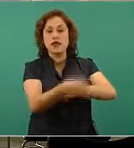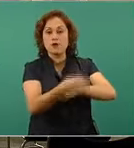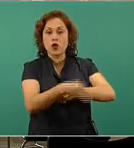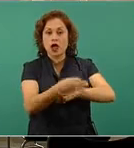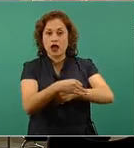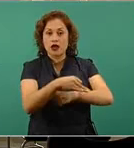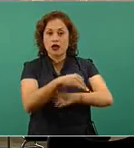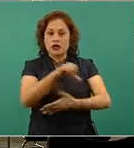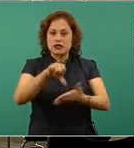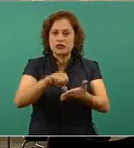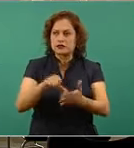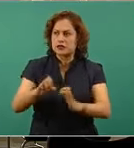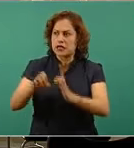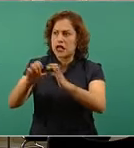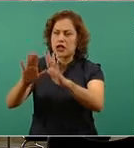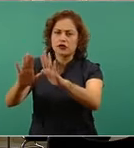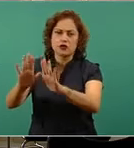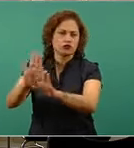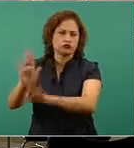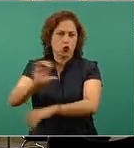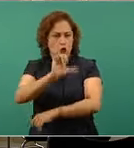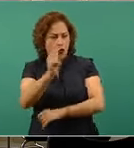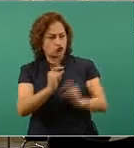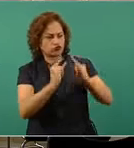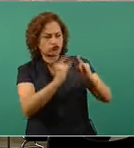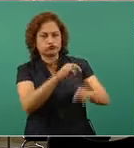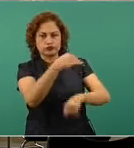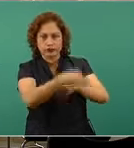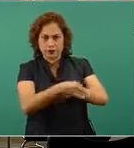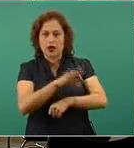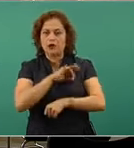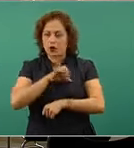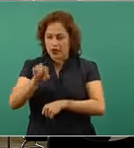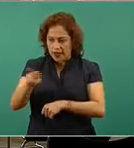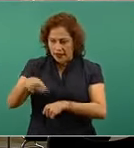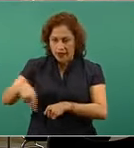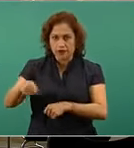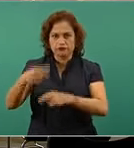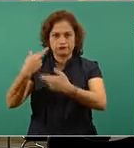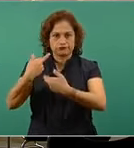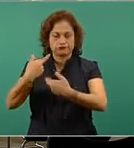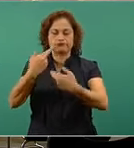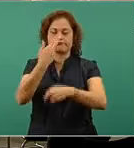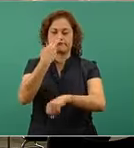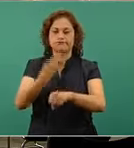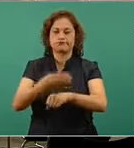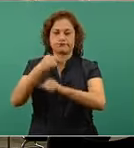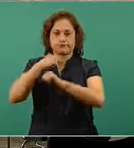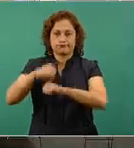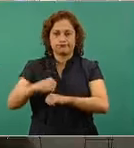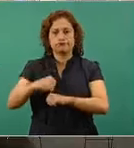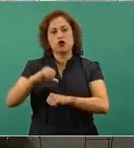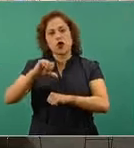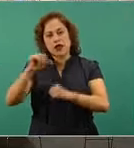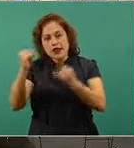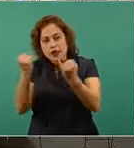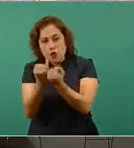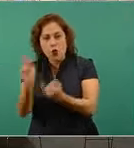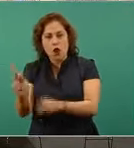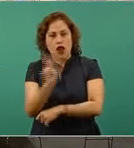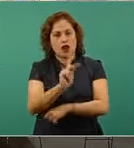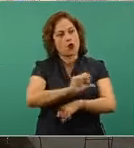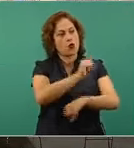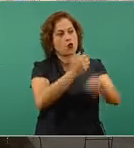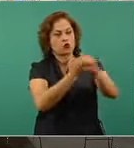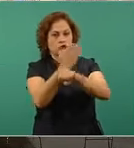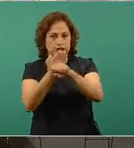tener puestos fijos, sobre todo estos macrocentros. Y algo semejante estará ocurriendo en las demás entidades federativas.